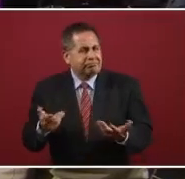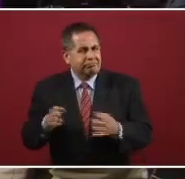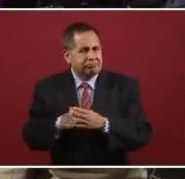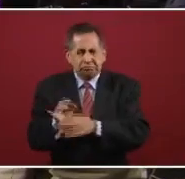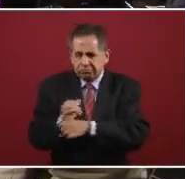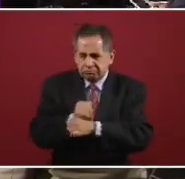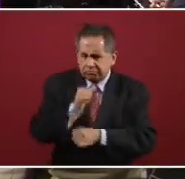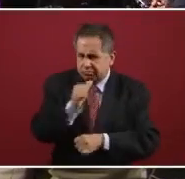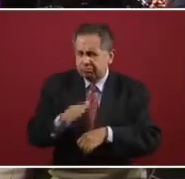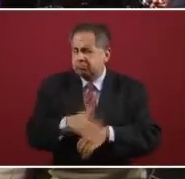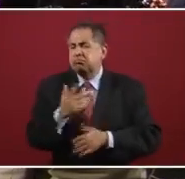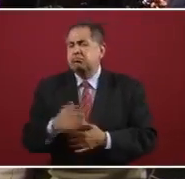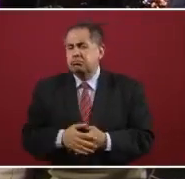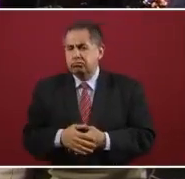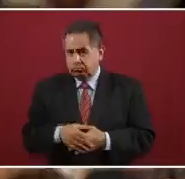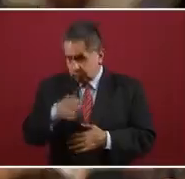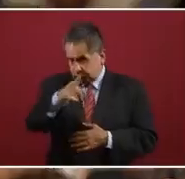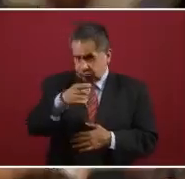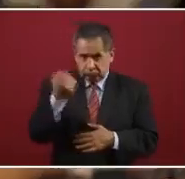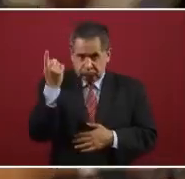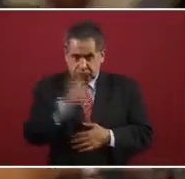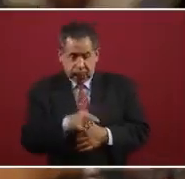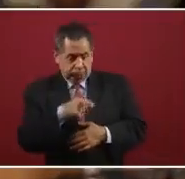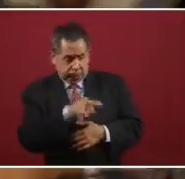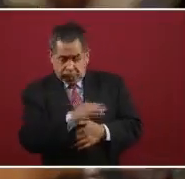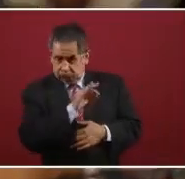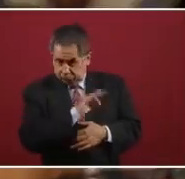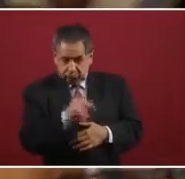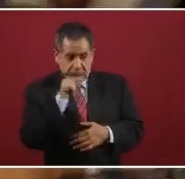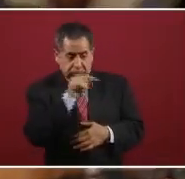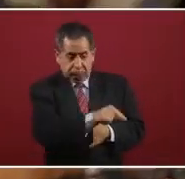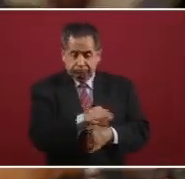órdenes para que la Unidad de Inteligencia Financiera